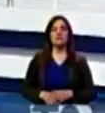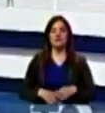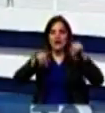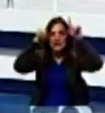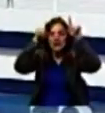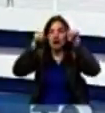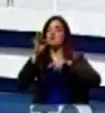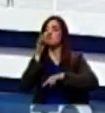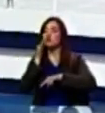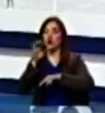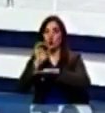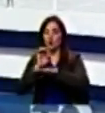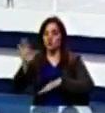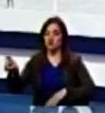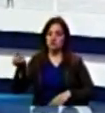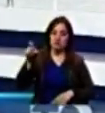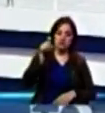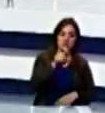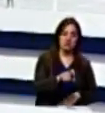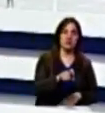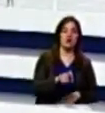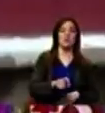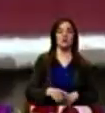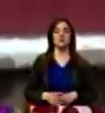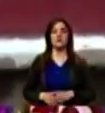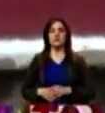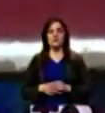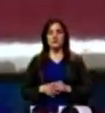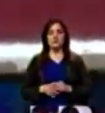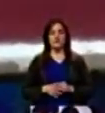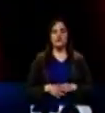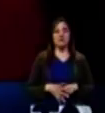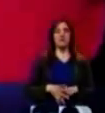ecuatorianas están listos para la fiesta taurina.